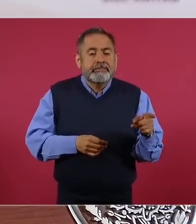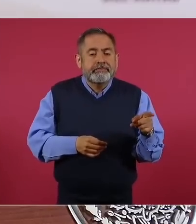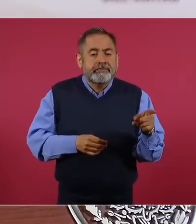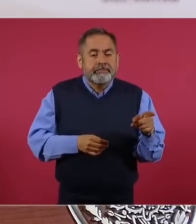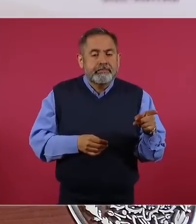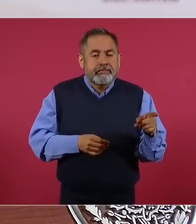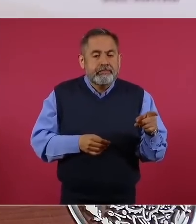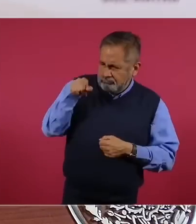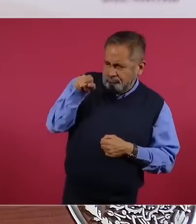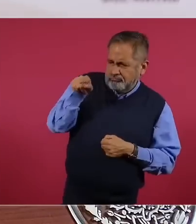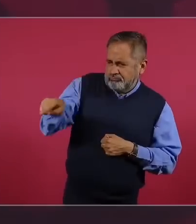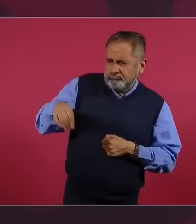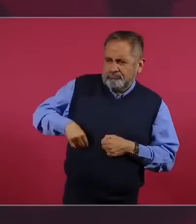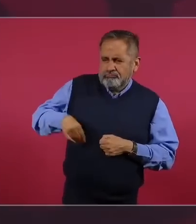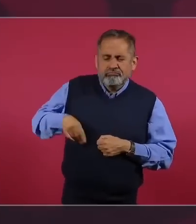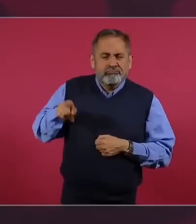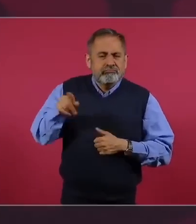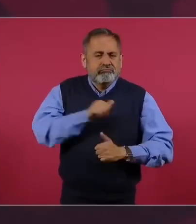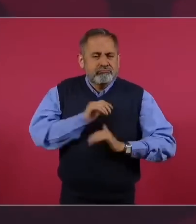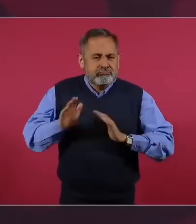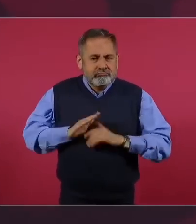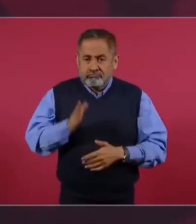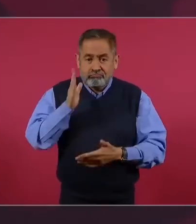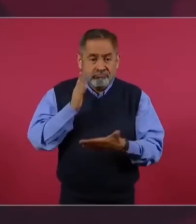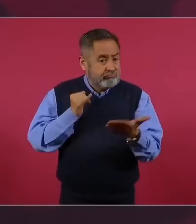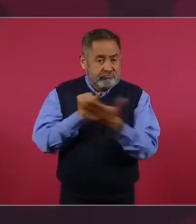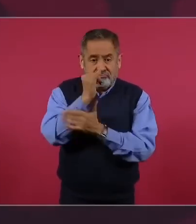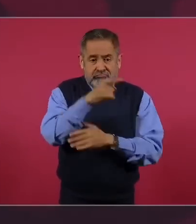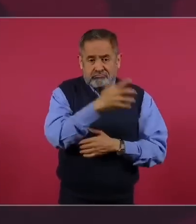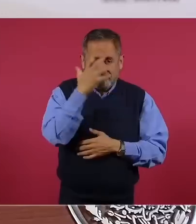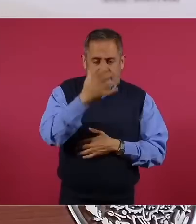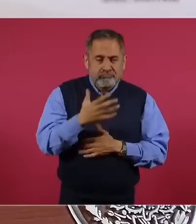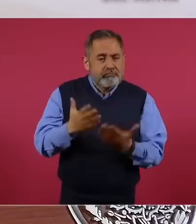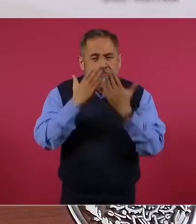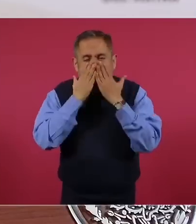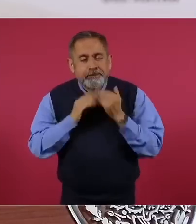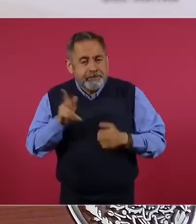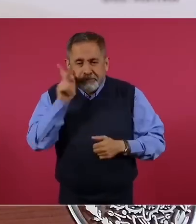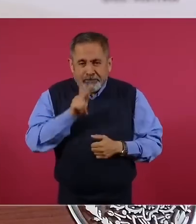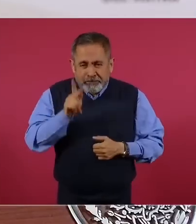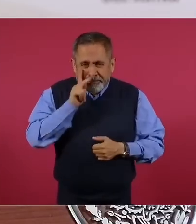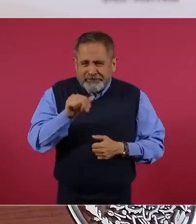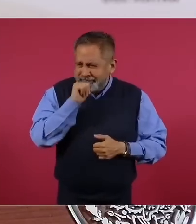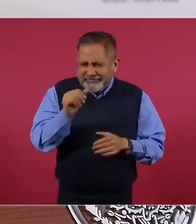un juicio así categórico, sin pruebas,